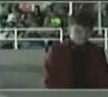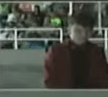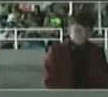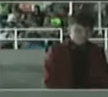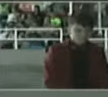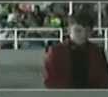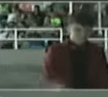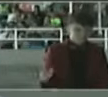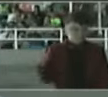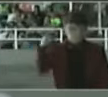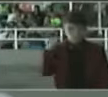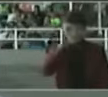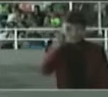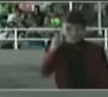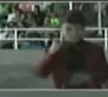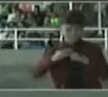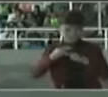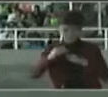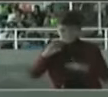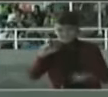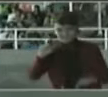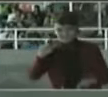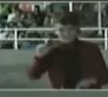Elías también trajo palabra poderosa,